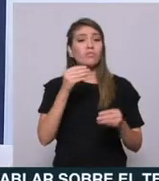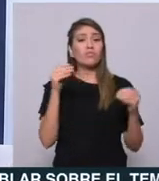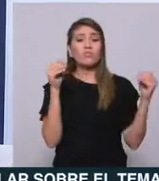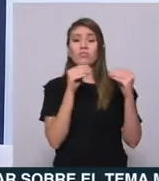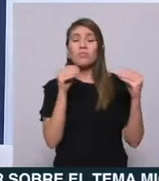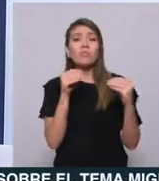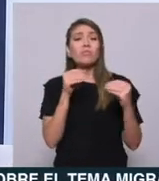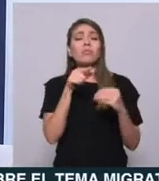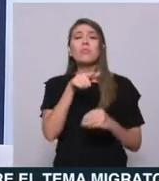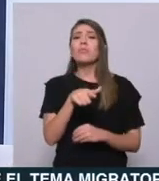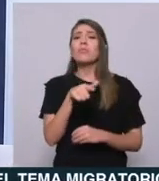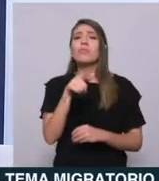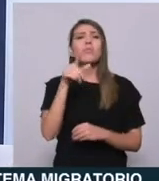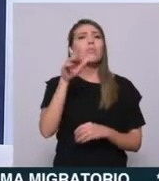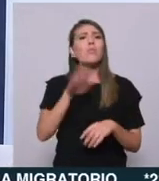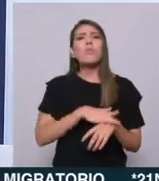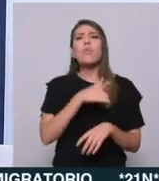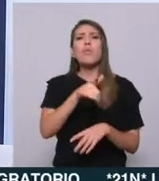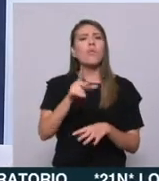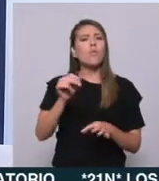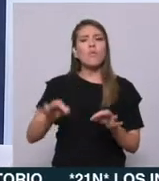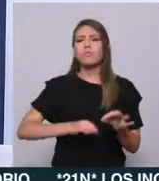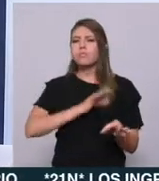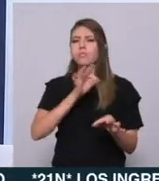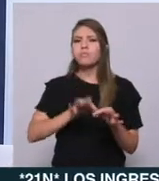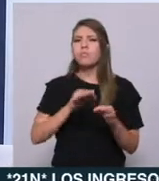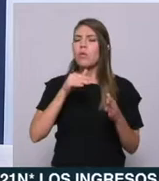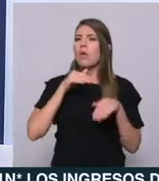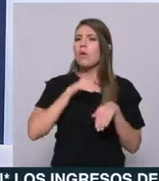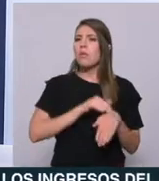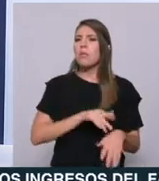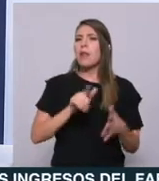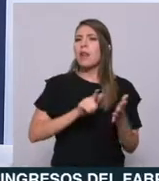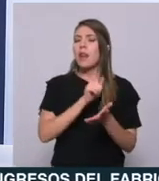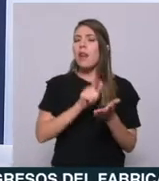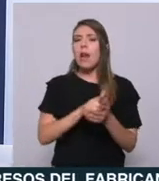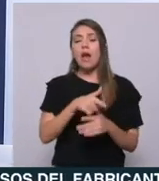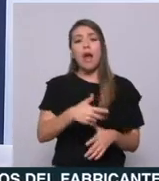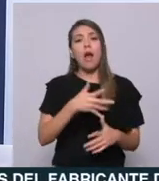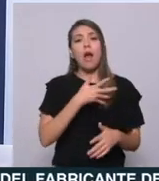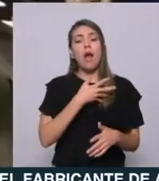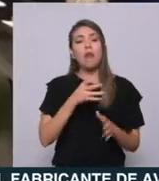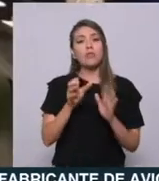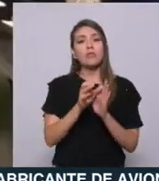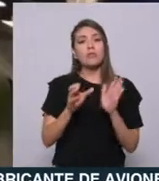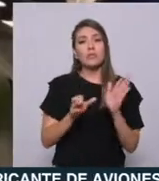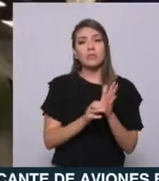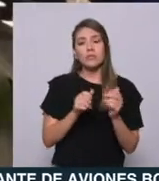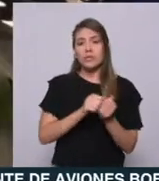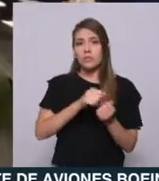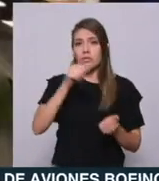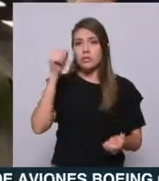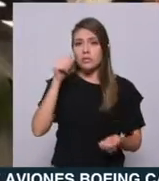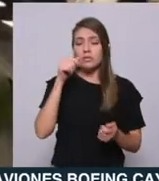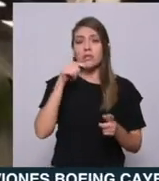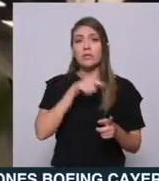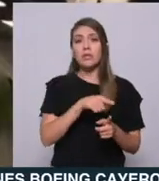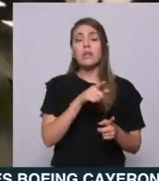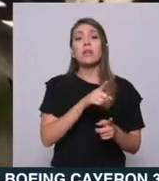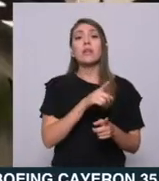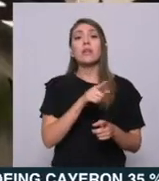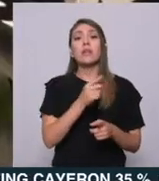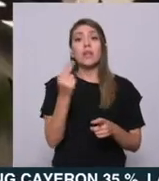tema de que no cumplió con un procedimiento que establece la Constitución de Baja California, que obliga a que las reformas constitucionales se consulten con los